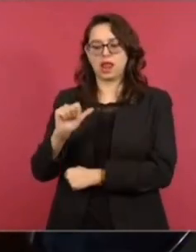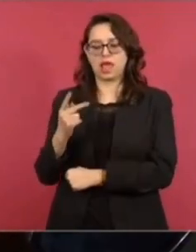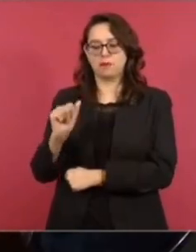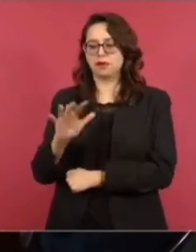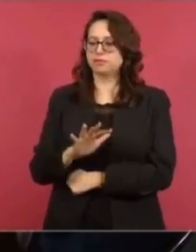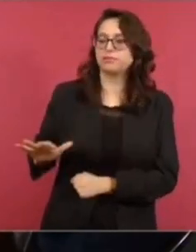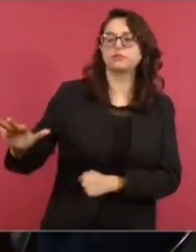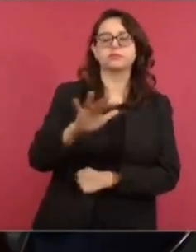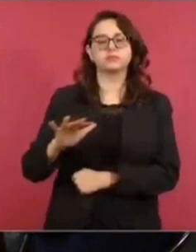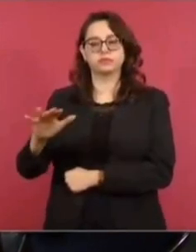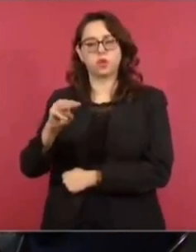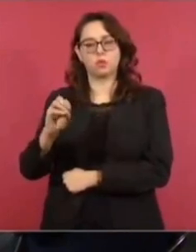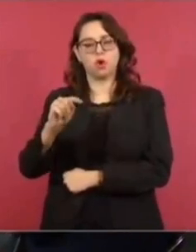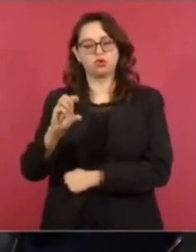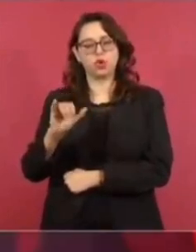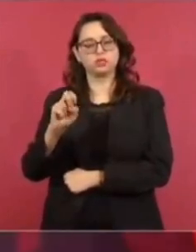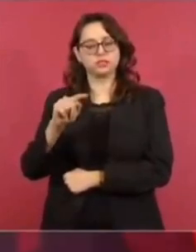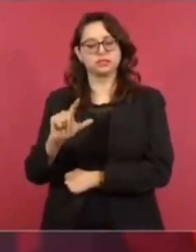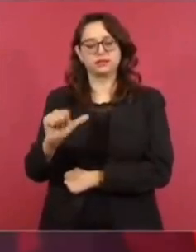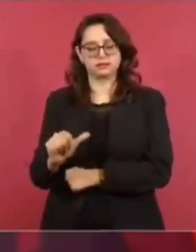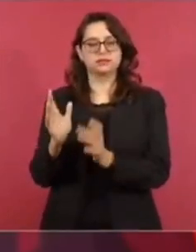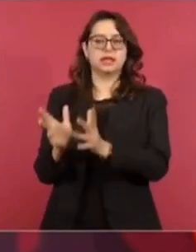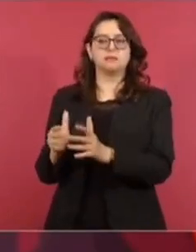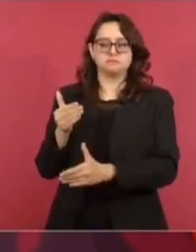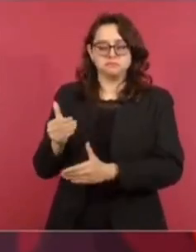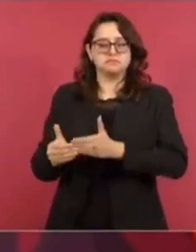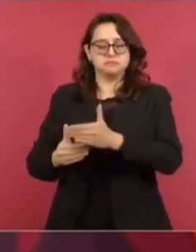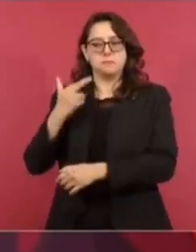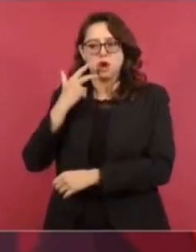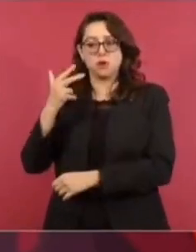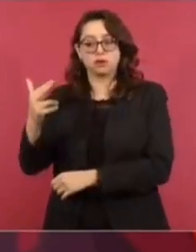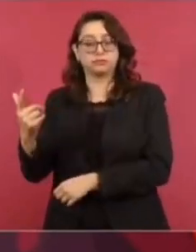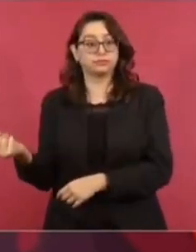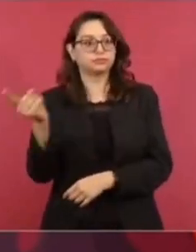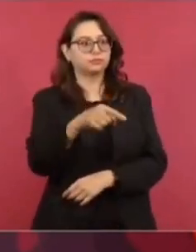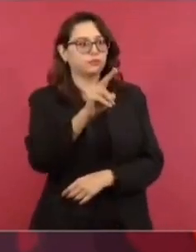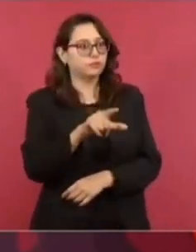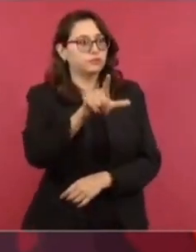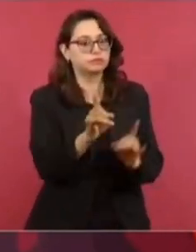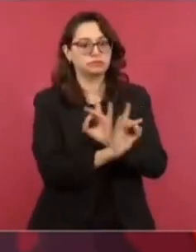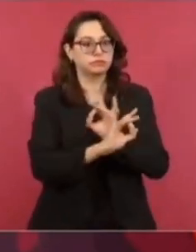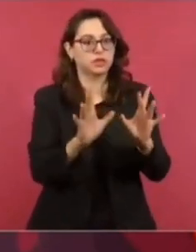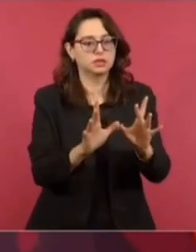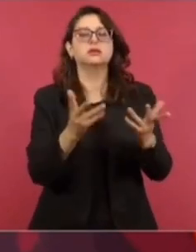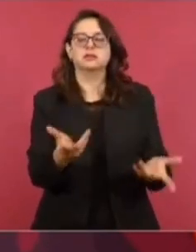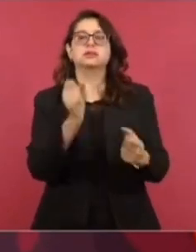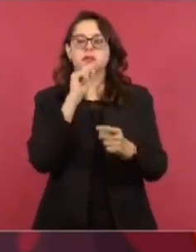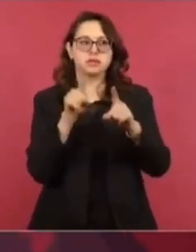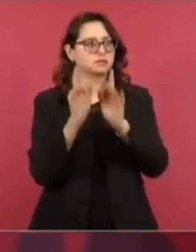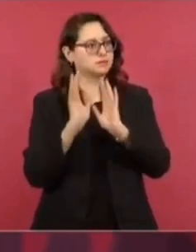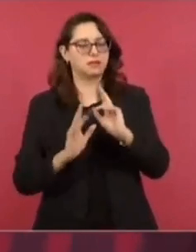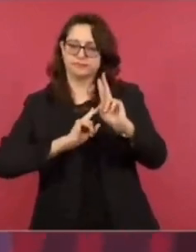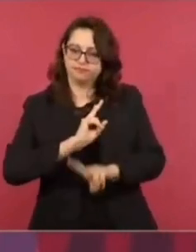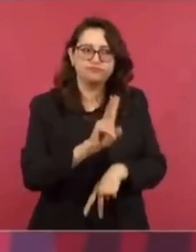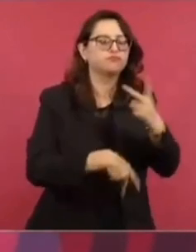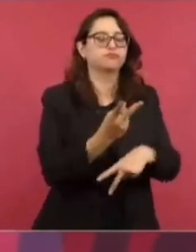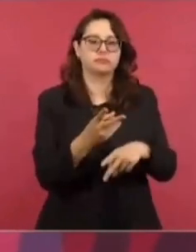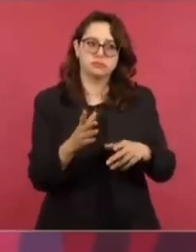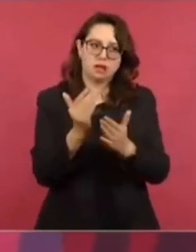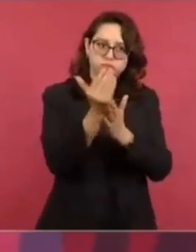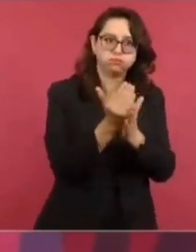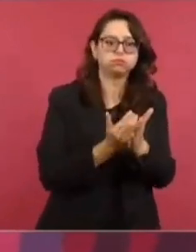toda esta región de Motocintla. Y en el caso de Nuevo León, lo mismo, ya se está actuando. Es una confrontación entre grupos que se está